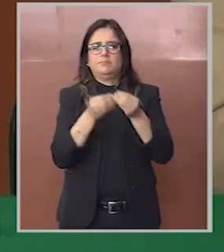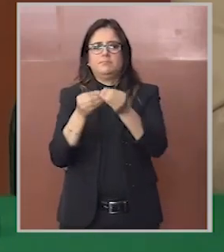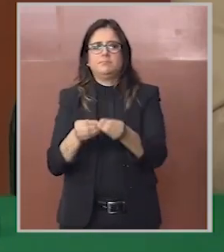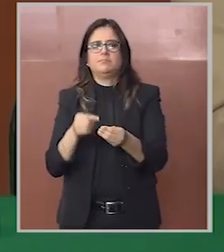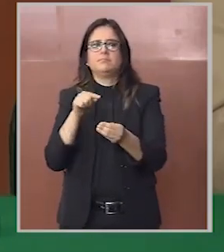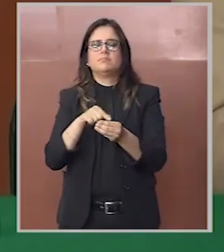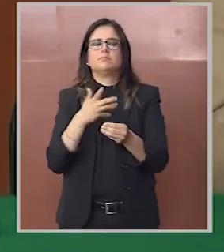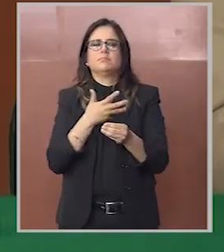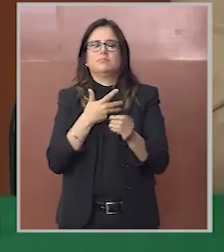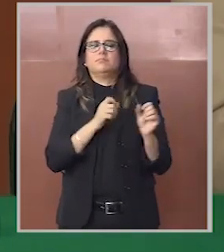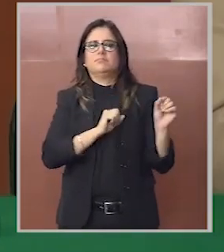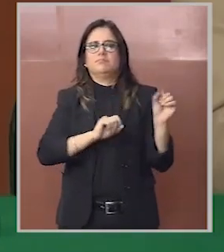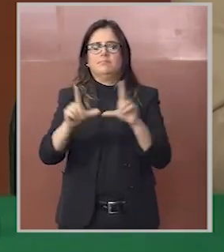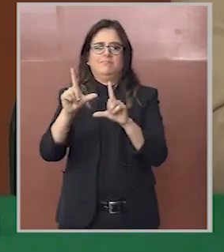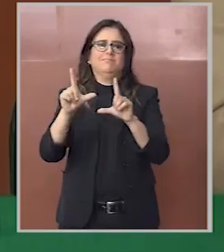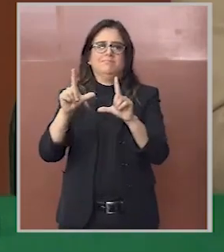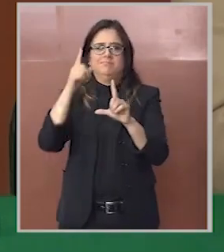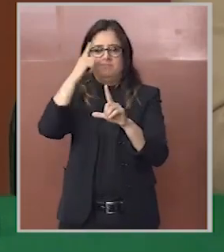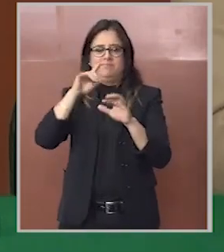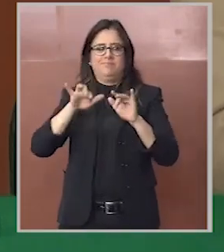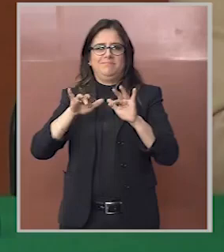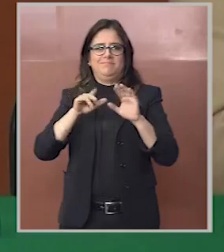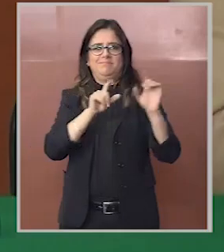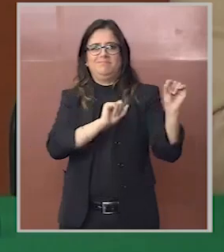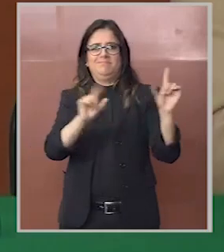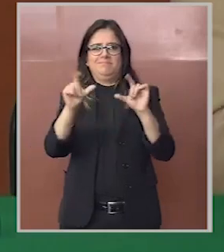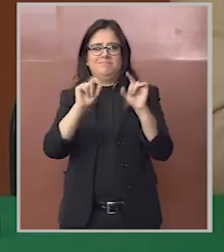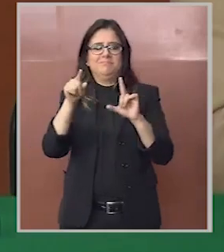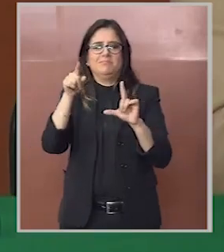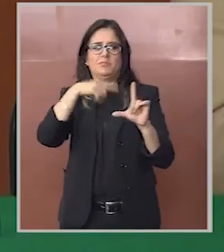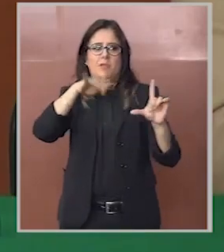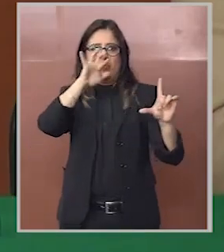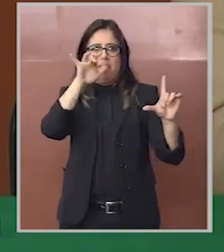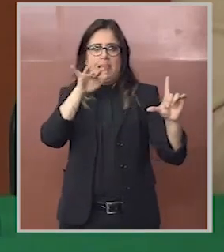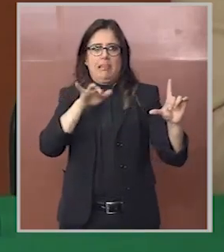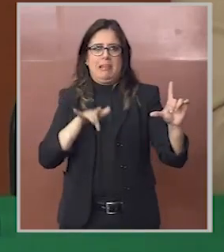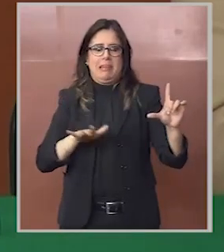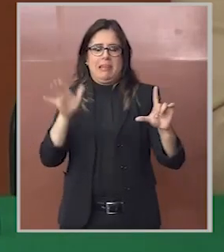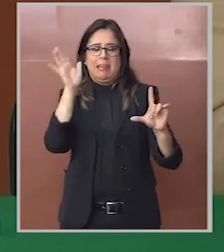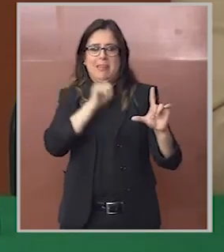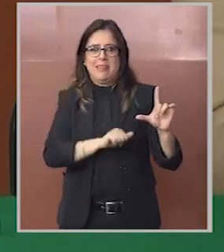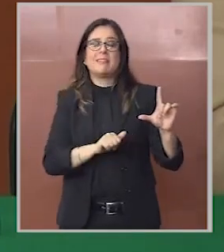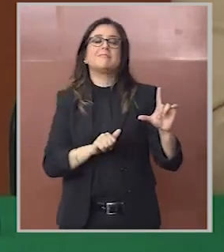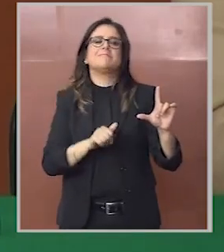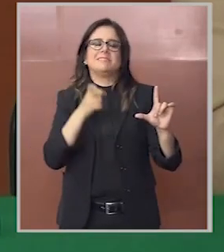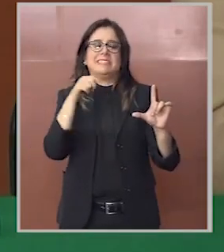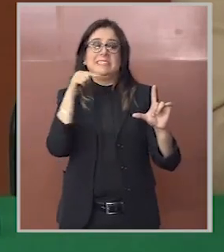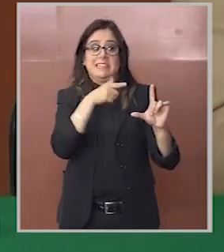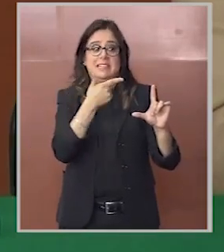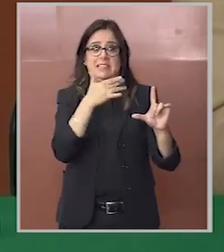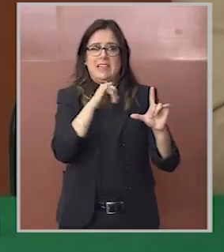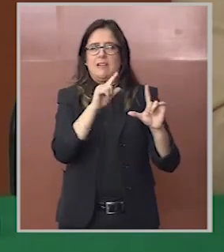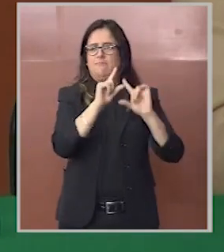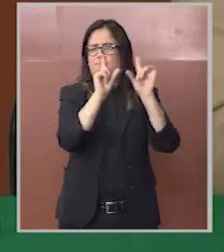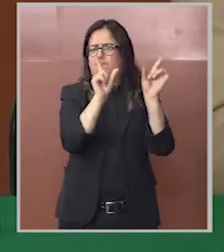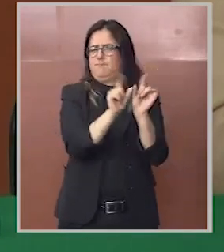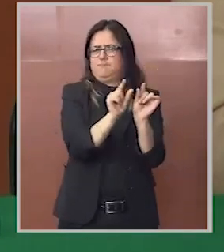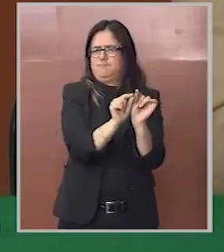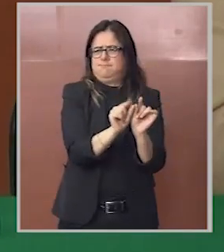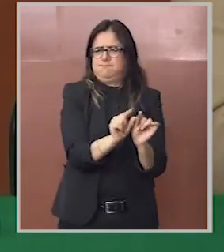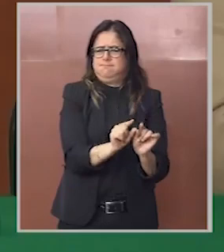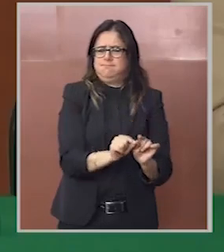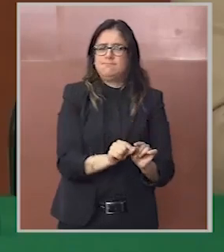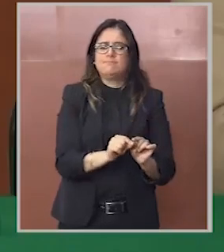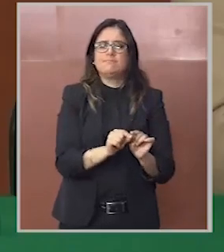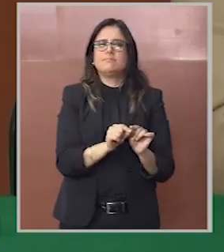electrónico porque también pues no no no no leemos pero también una de las cosas que tiene la guía es que pues hay algunos